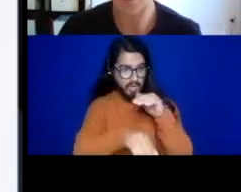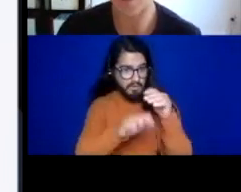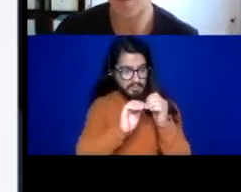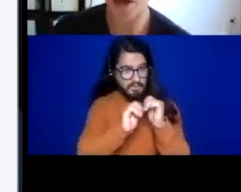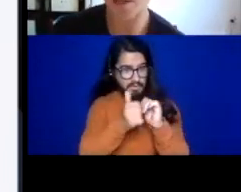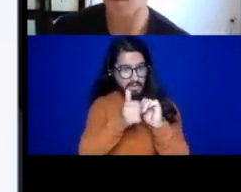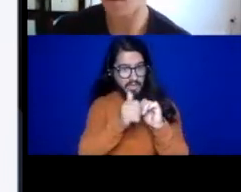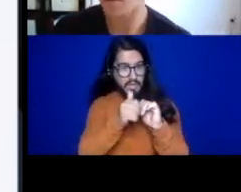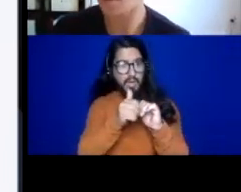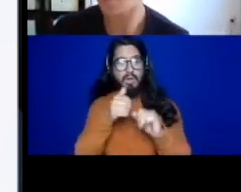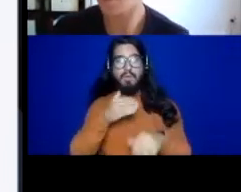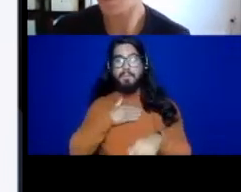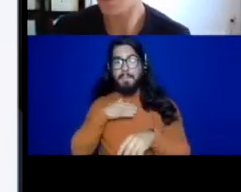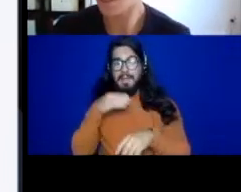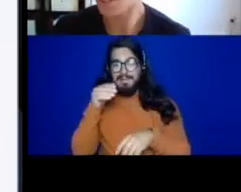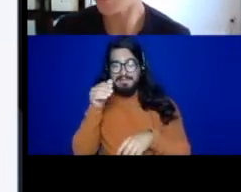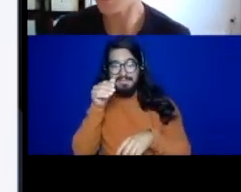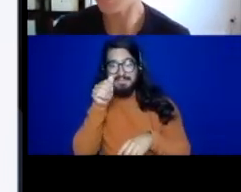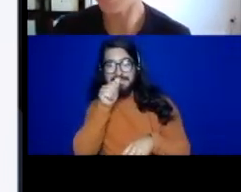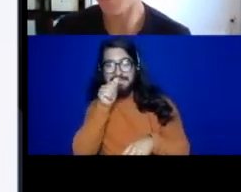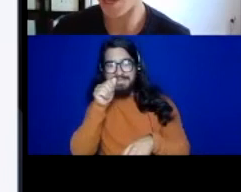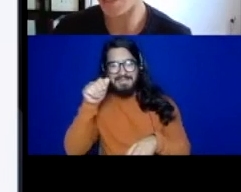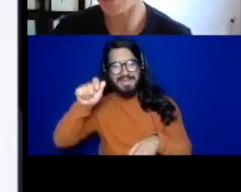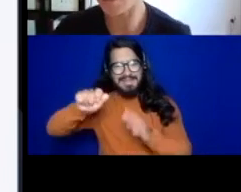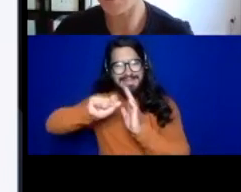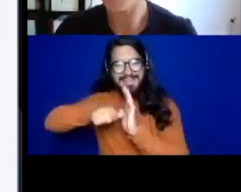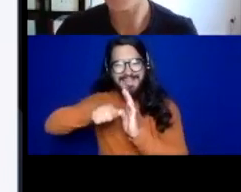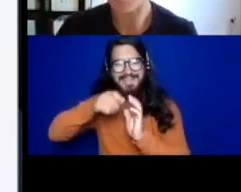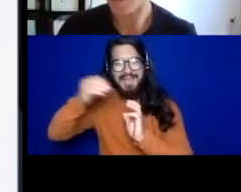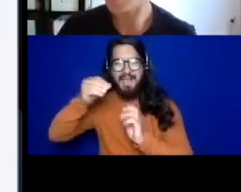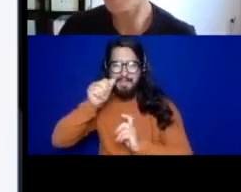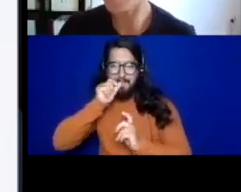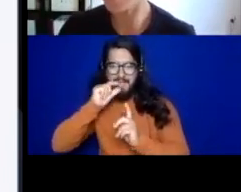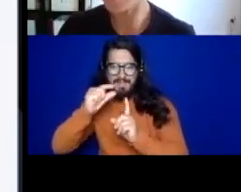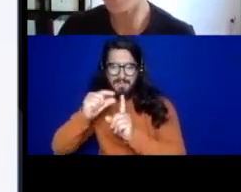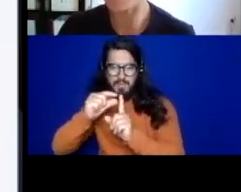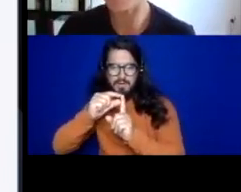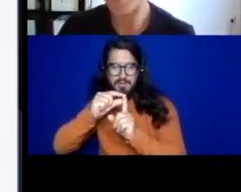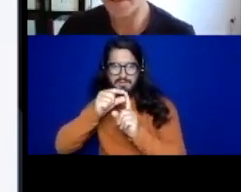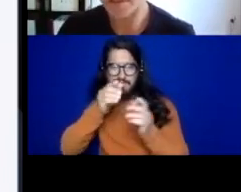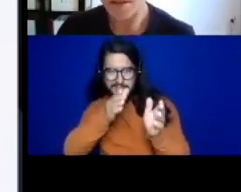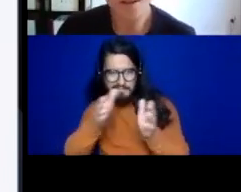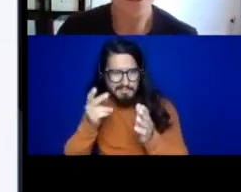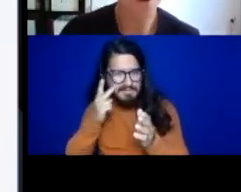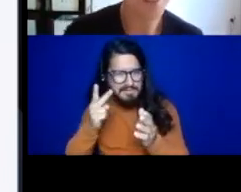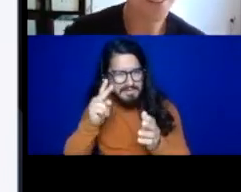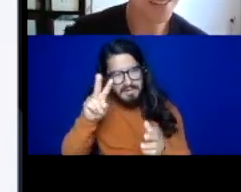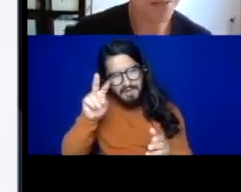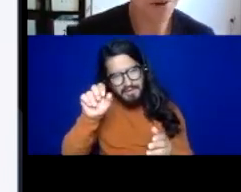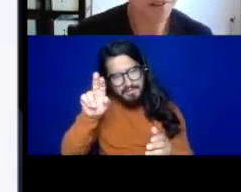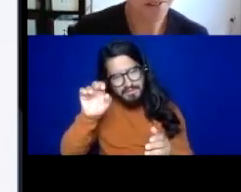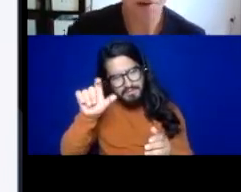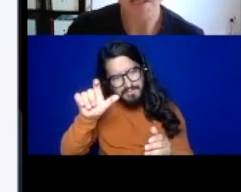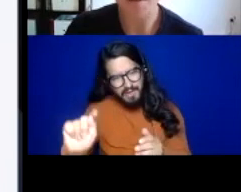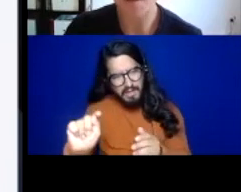Puedo entrar con mi clave privado y mi contraseña. Y aquí me